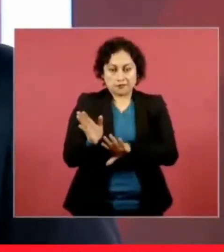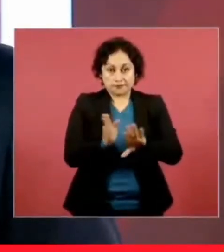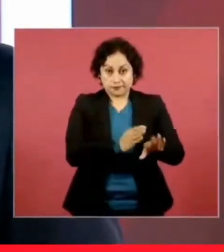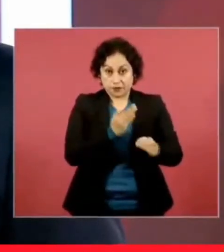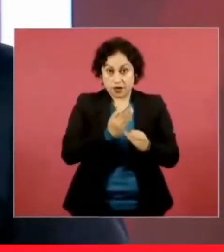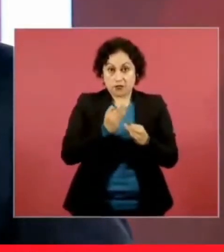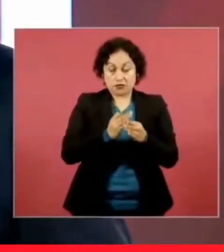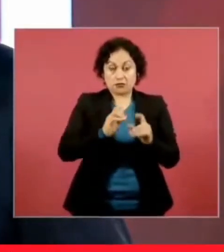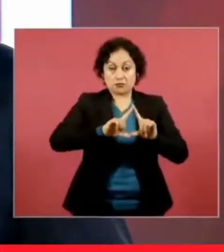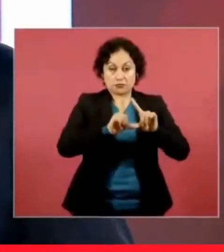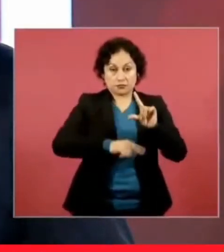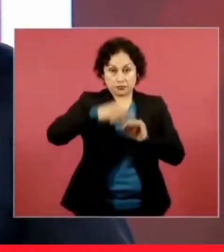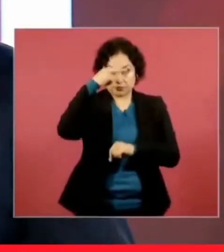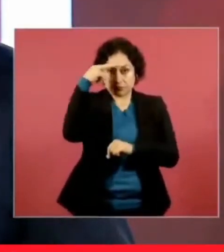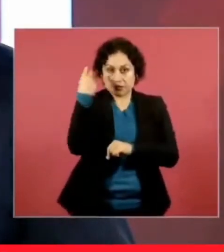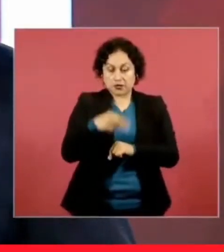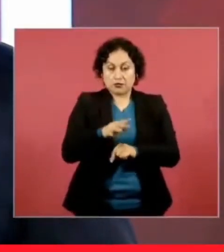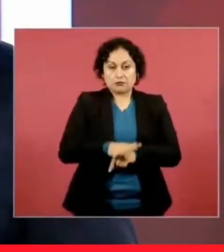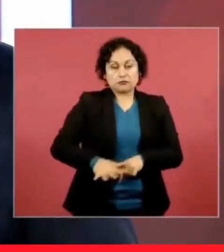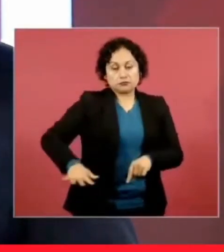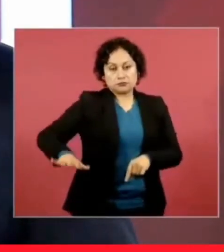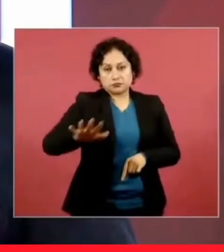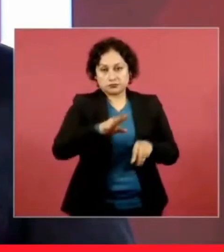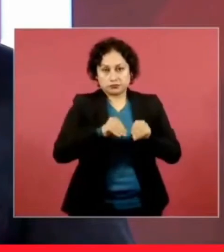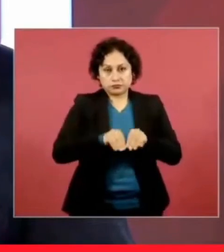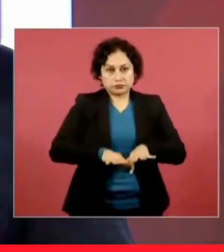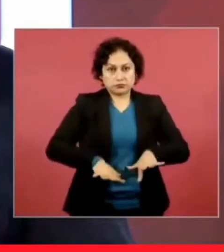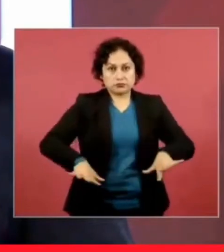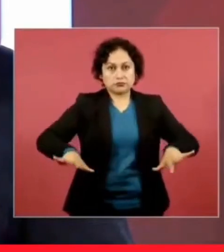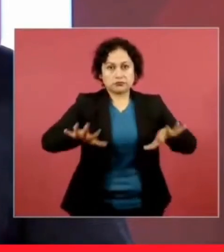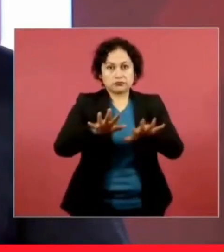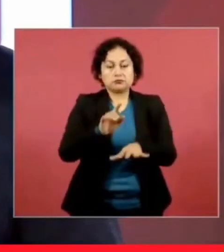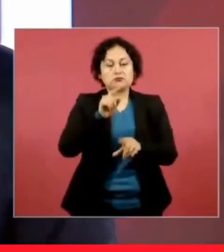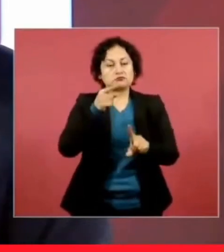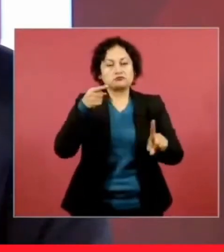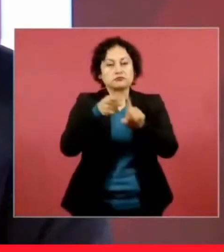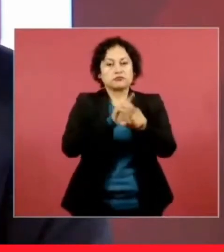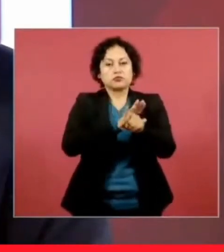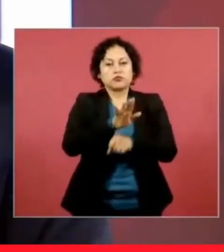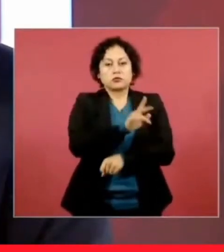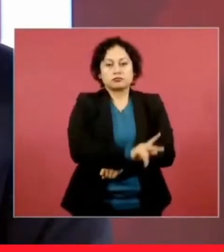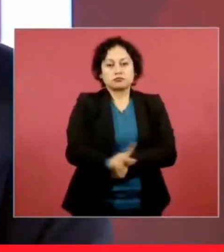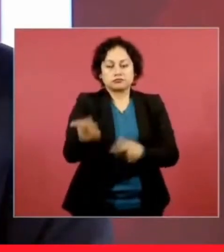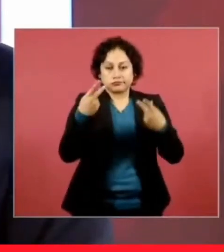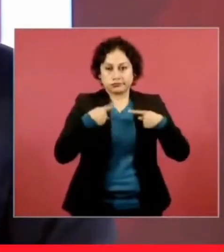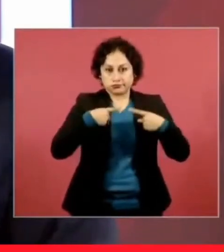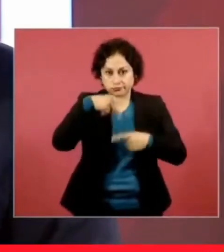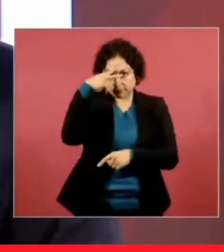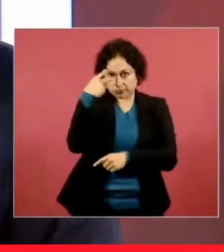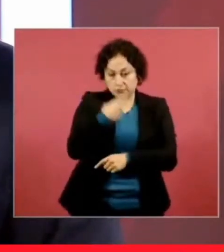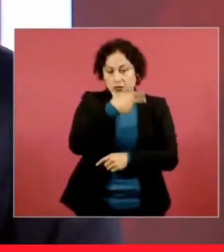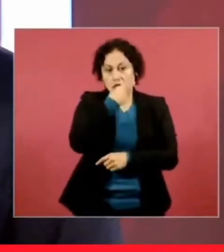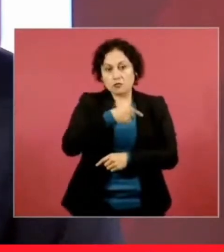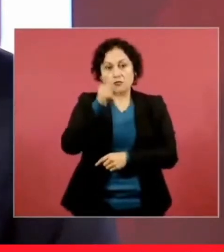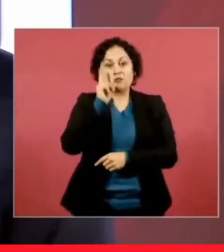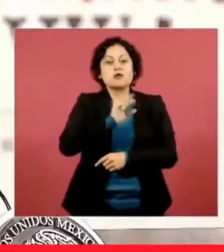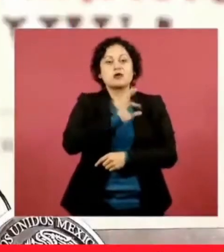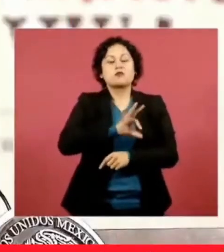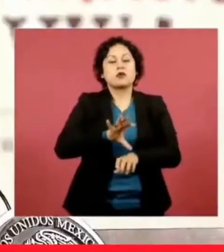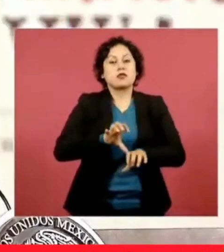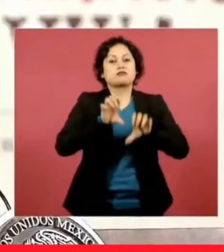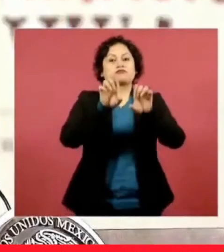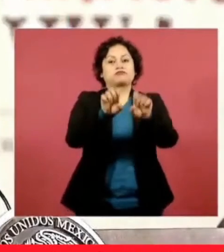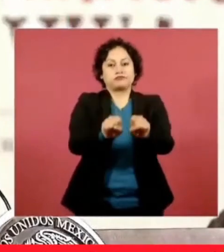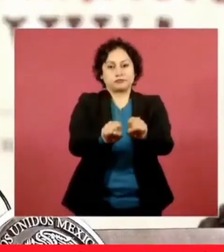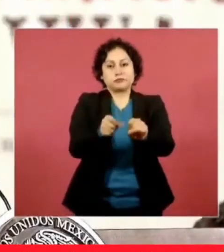retos es que todos los mexicanos y mexicanas puedan tener señal o acceso a esta red y utilizar mayores contenidos a un